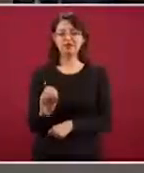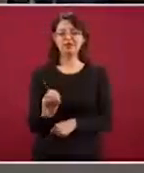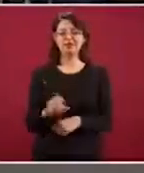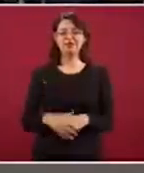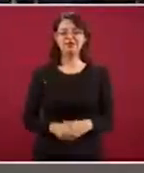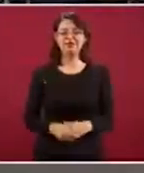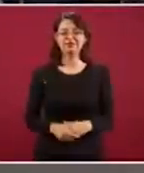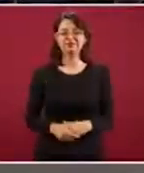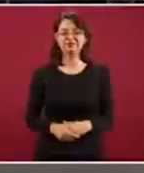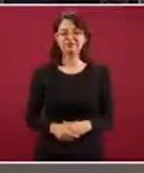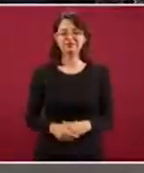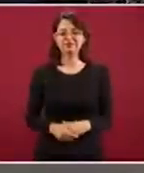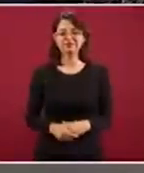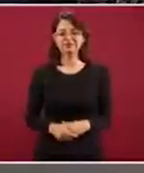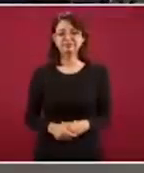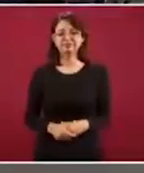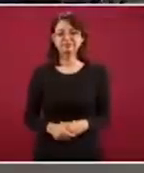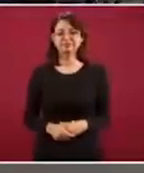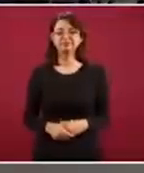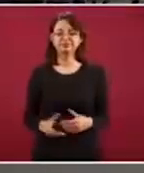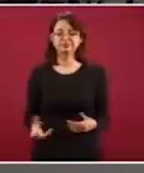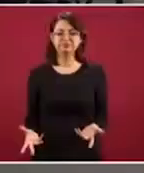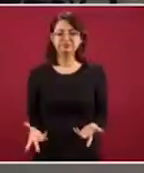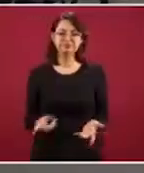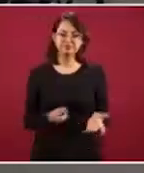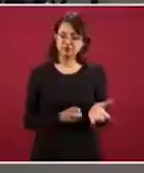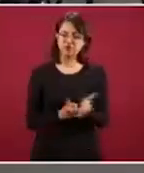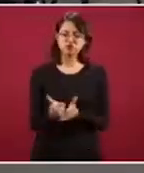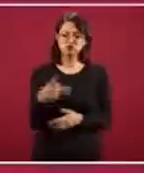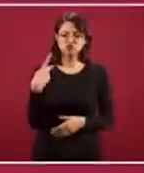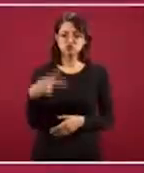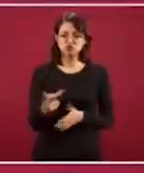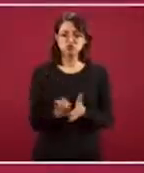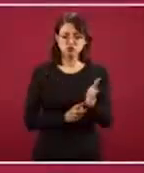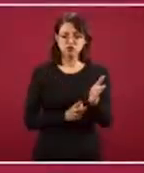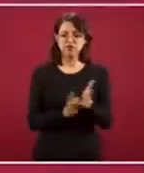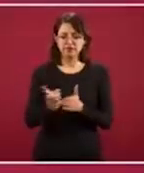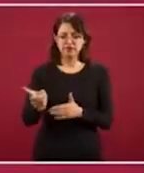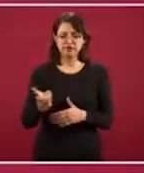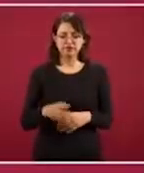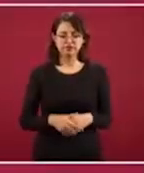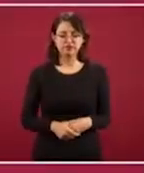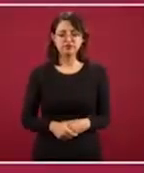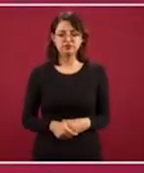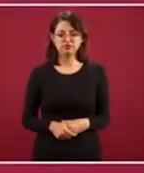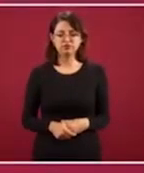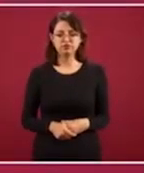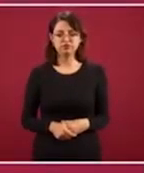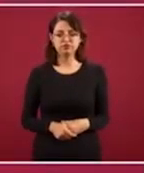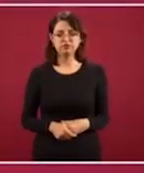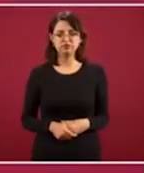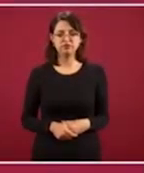que tiene él, desde luego, derecho a